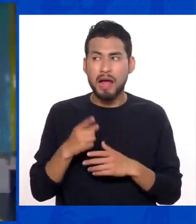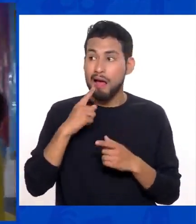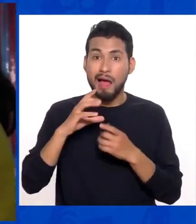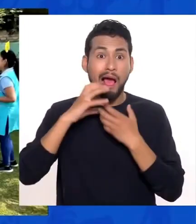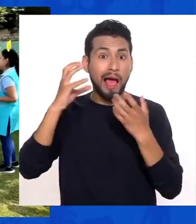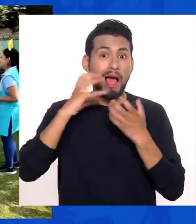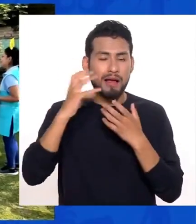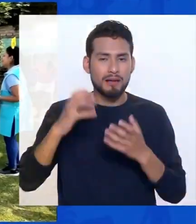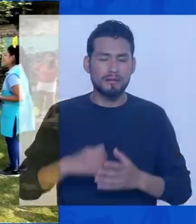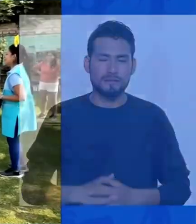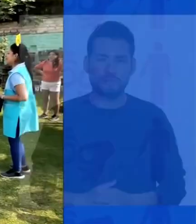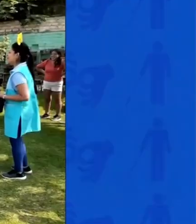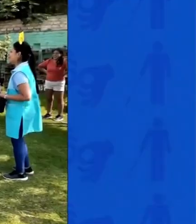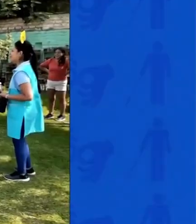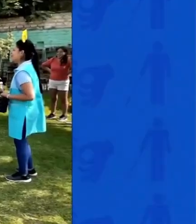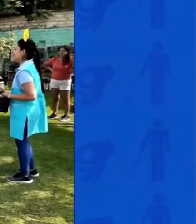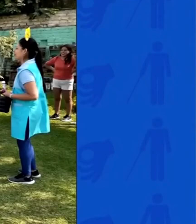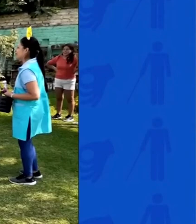gritar.